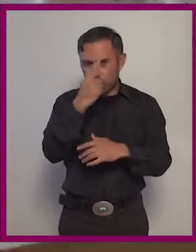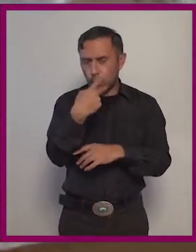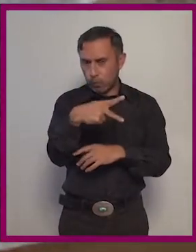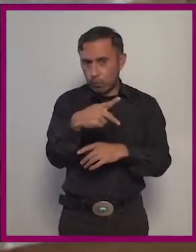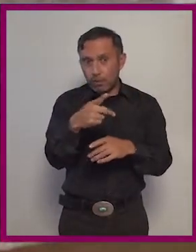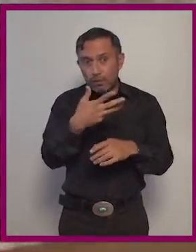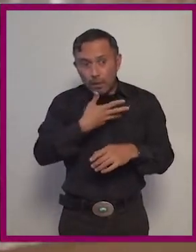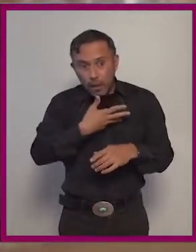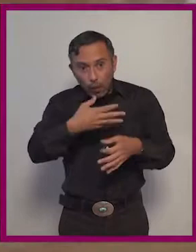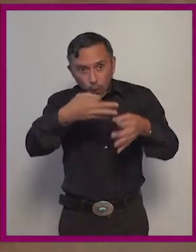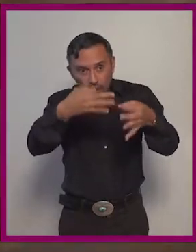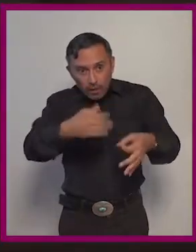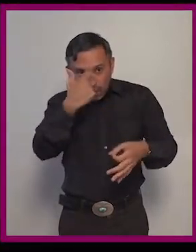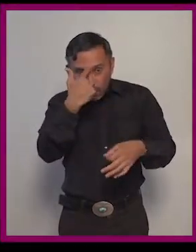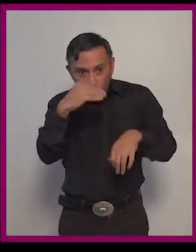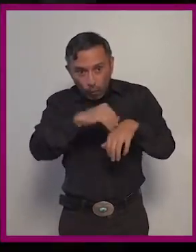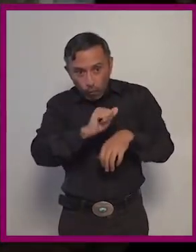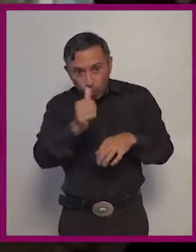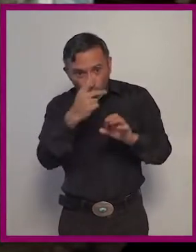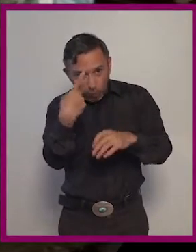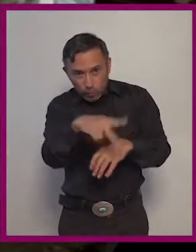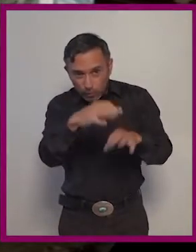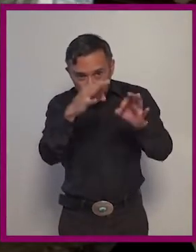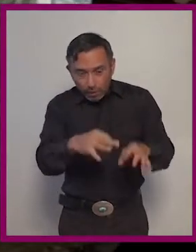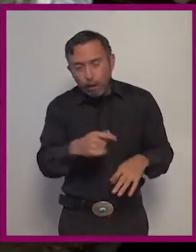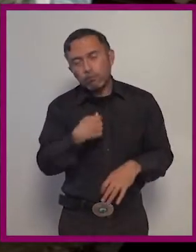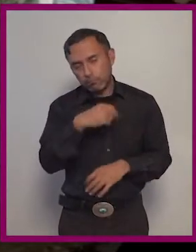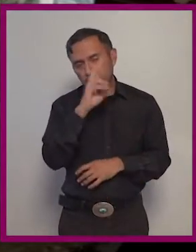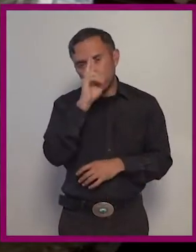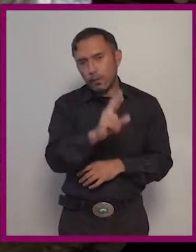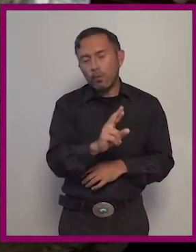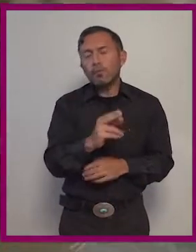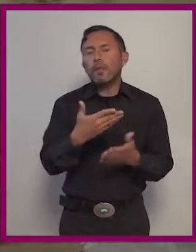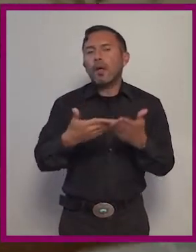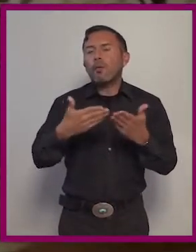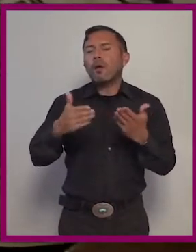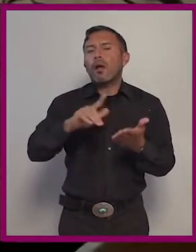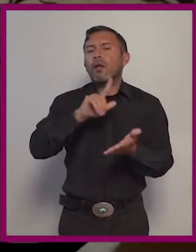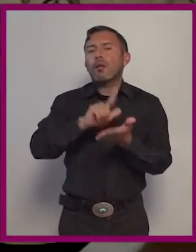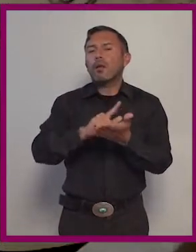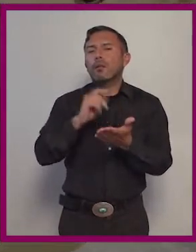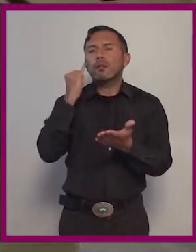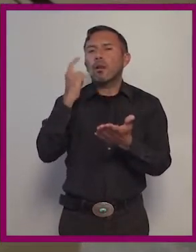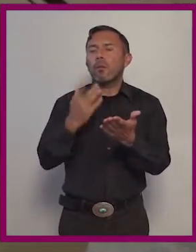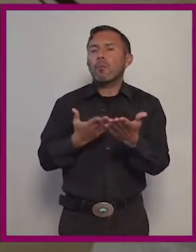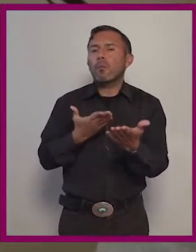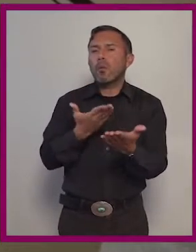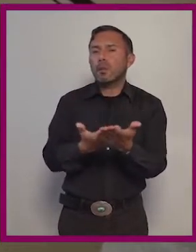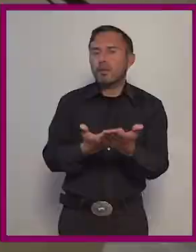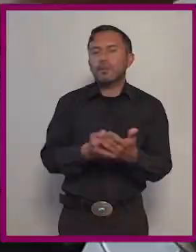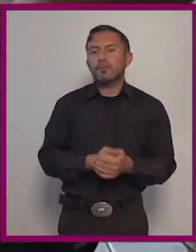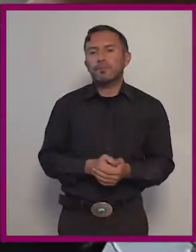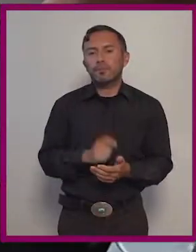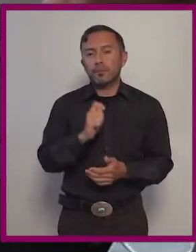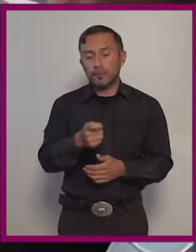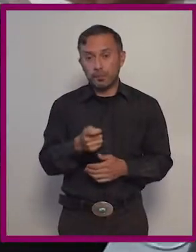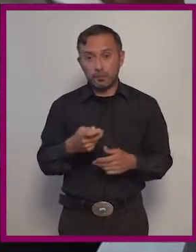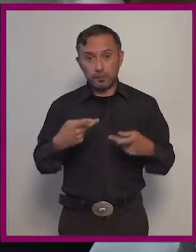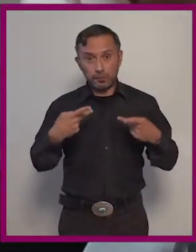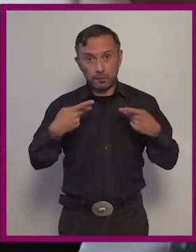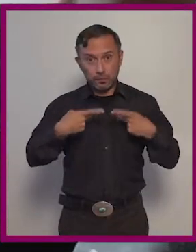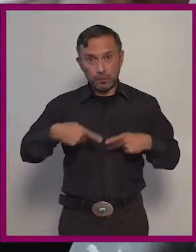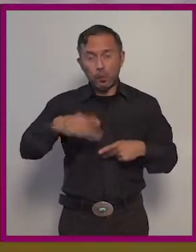original. Aquí lo que establece la ley, la propuesta de ley es que quien desee intentar la vía de la